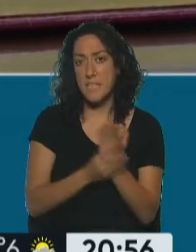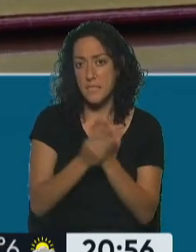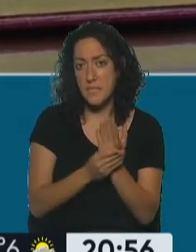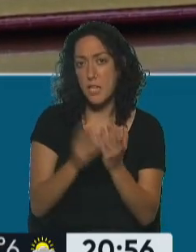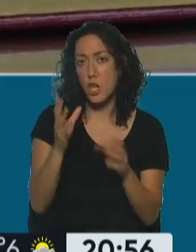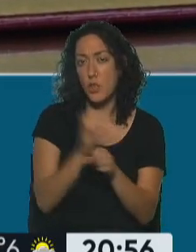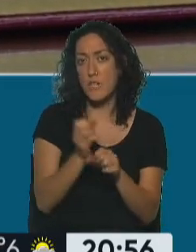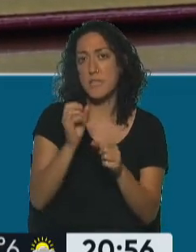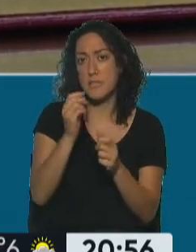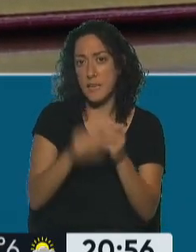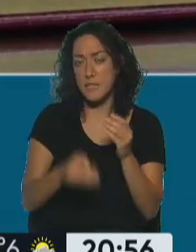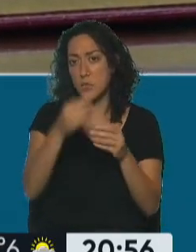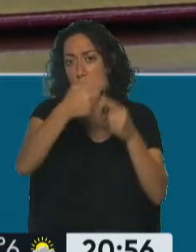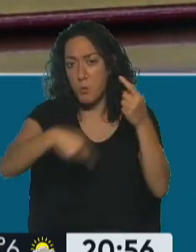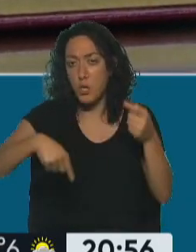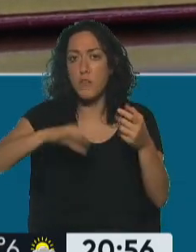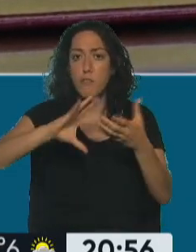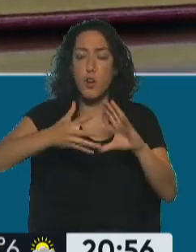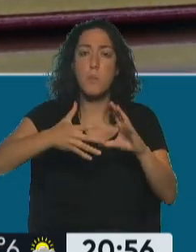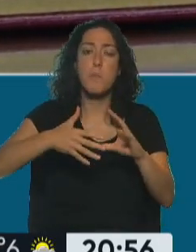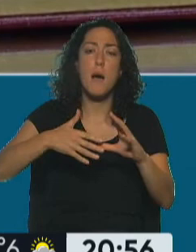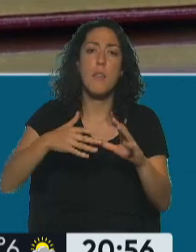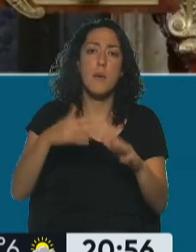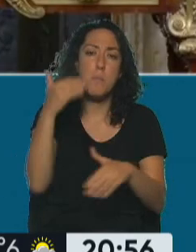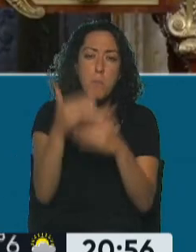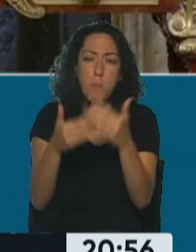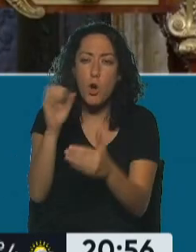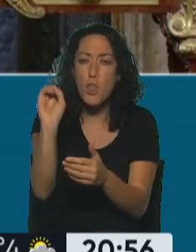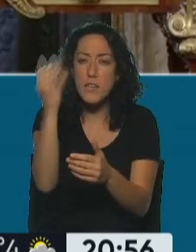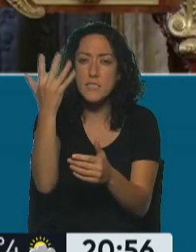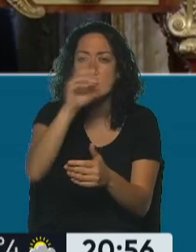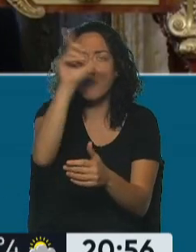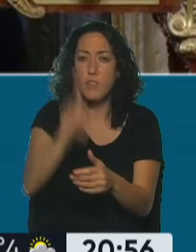con ese plan de modernización en todo sentido, en la modernización del transporte federal.